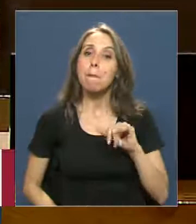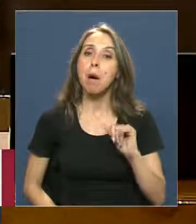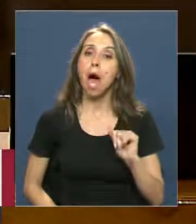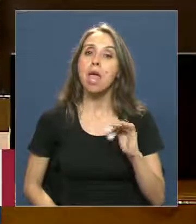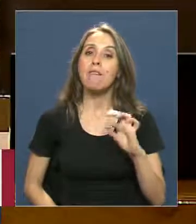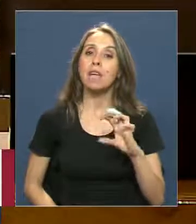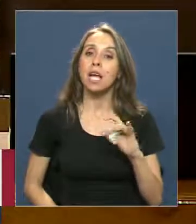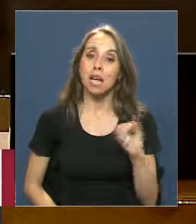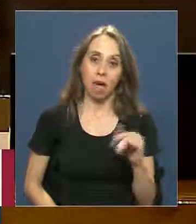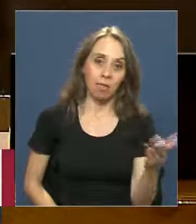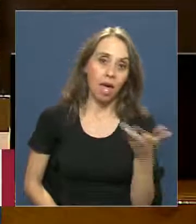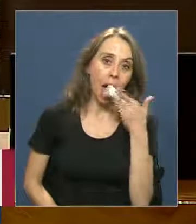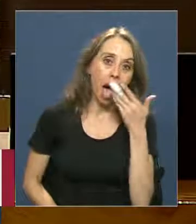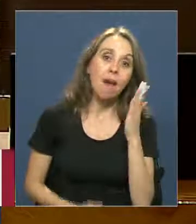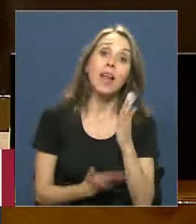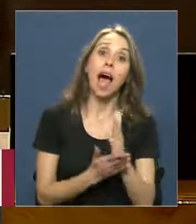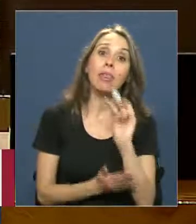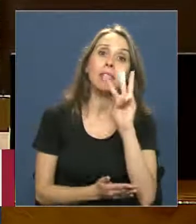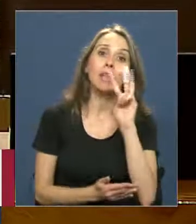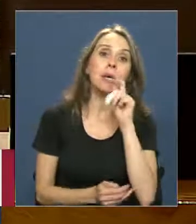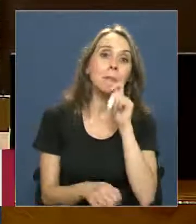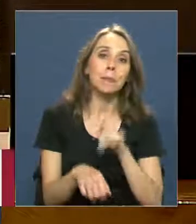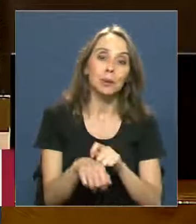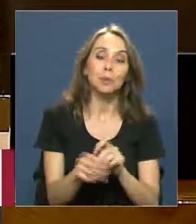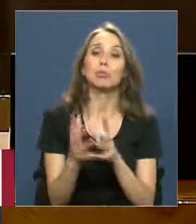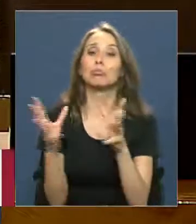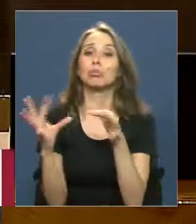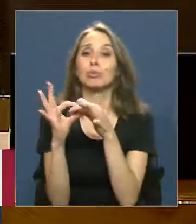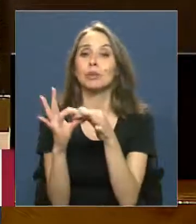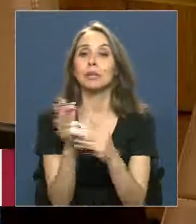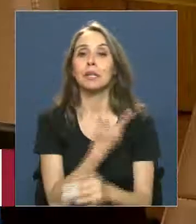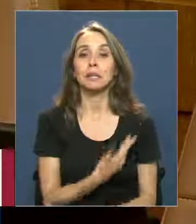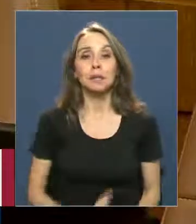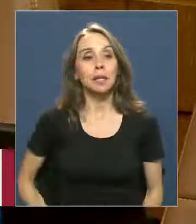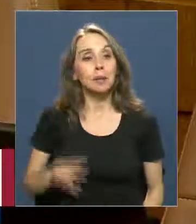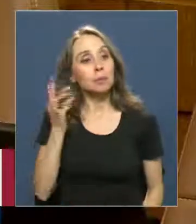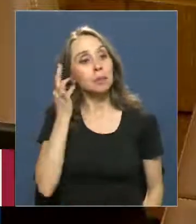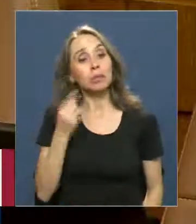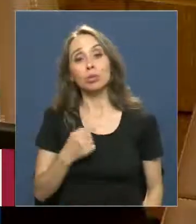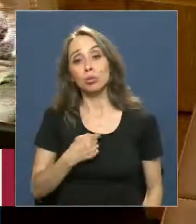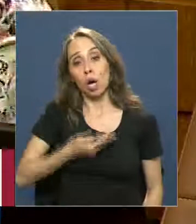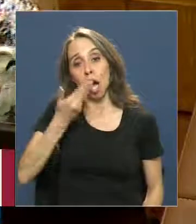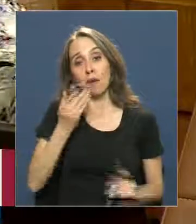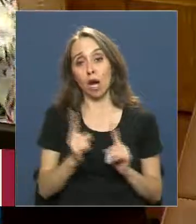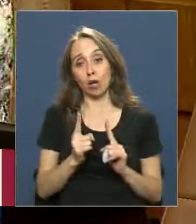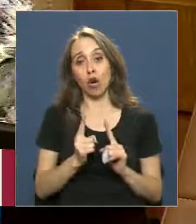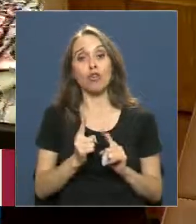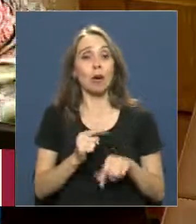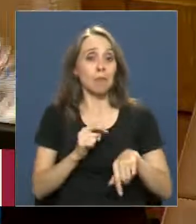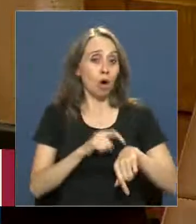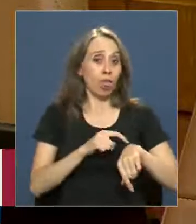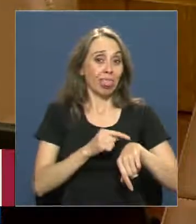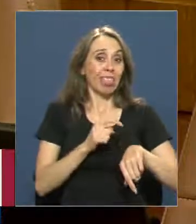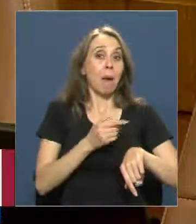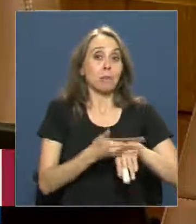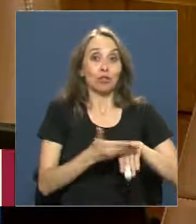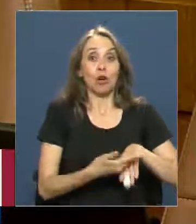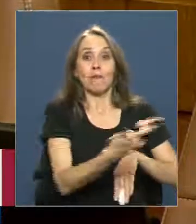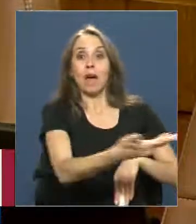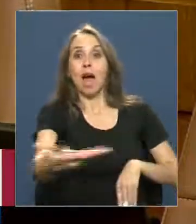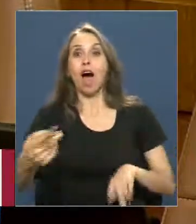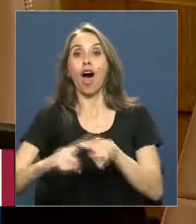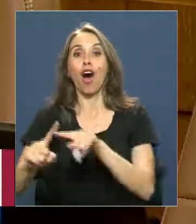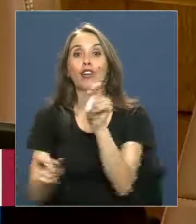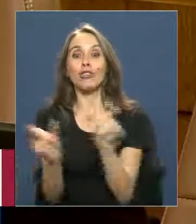Fernández. Tiene la palabra hasta por 3 minutos. Muchas gracias, Presidenta. Seré breve para que otras personas puedan también ejercer su